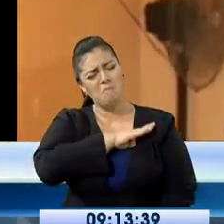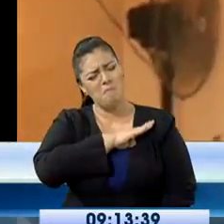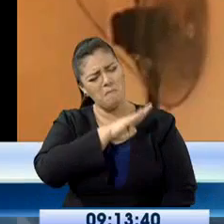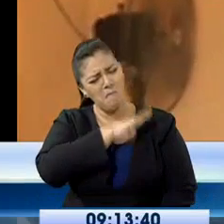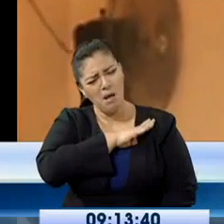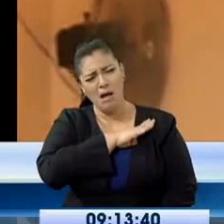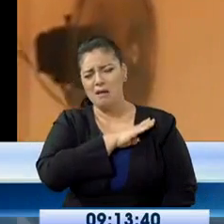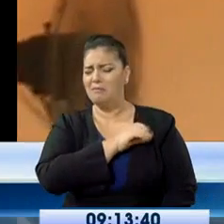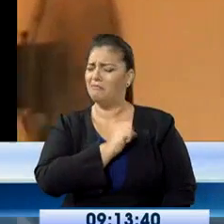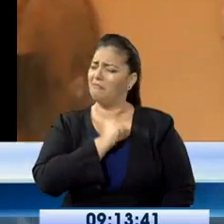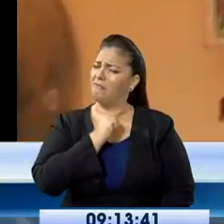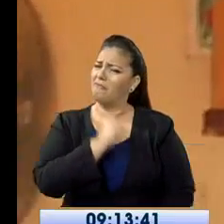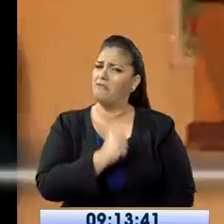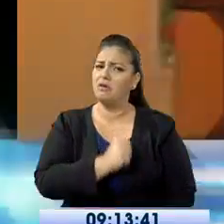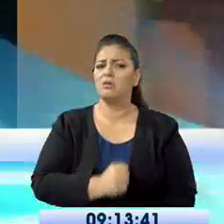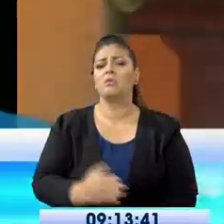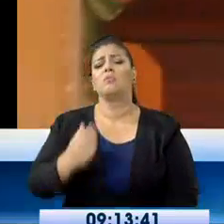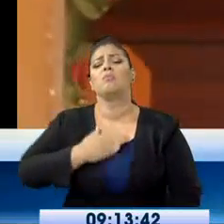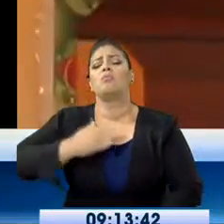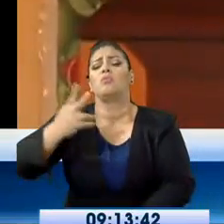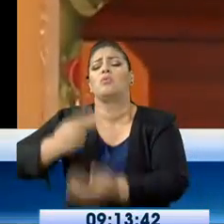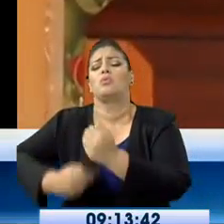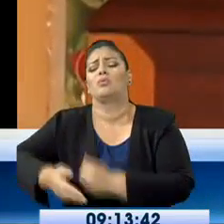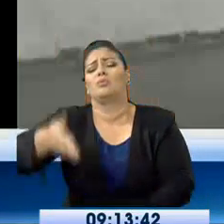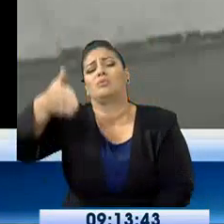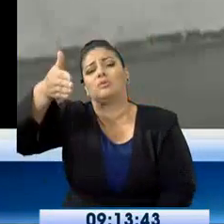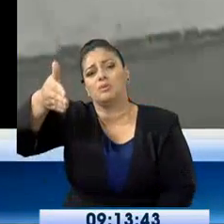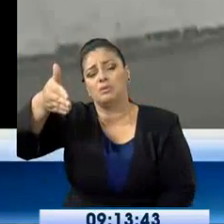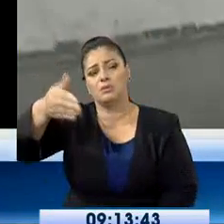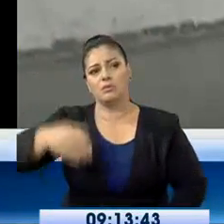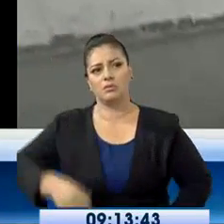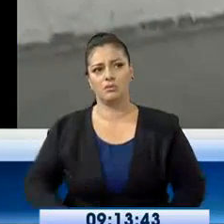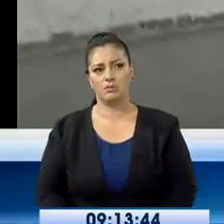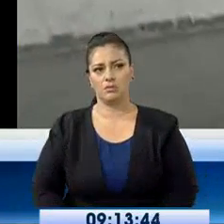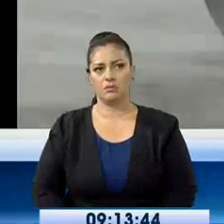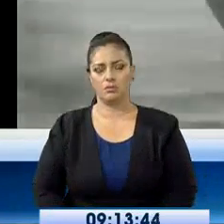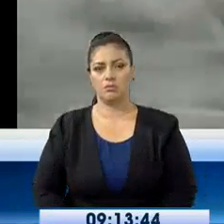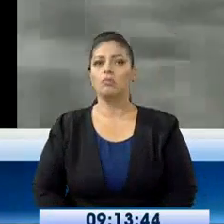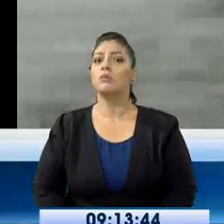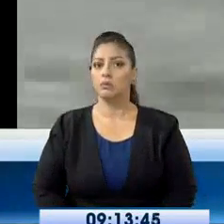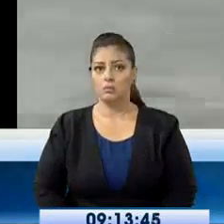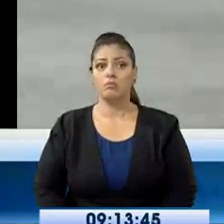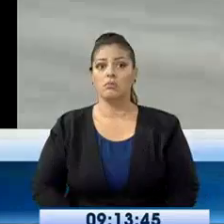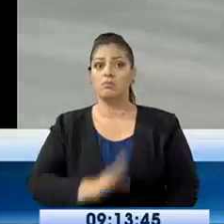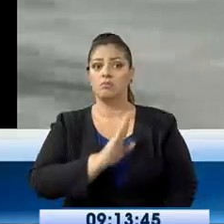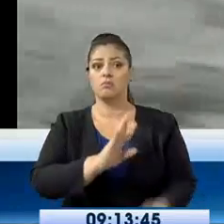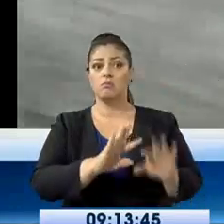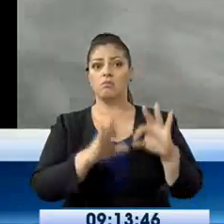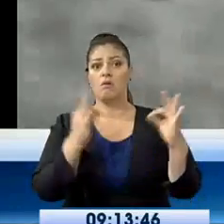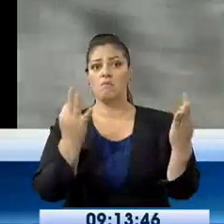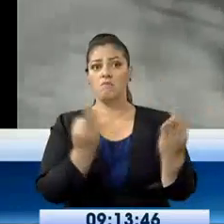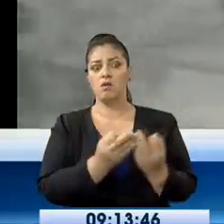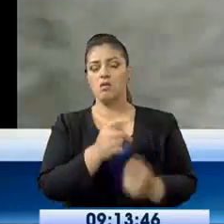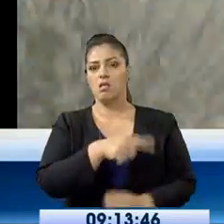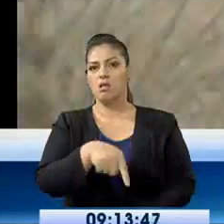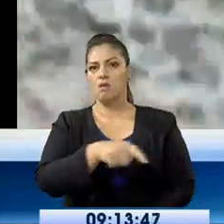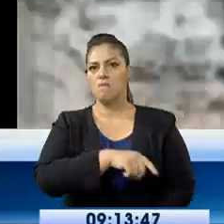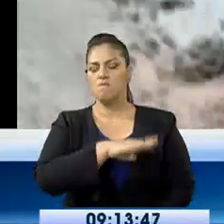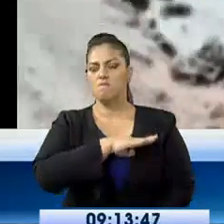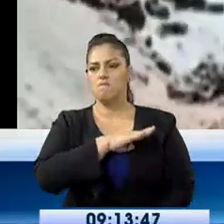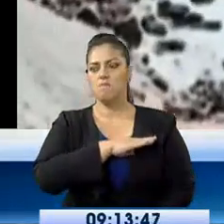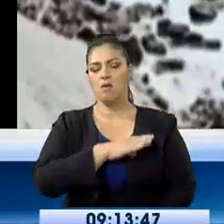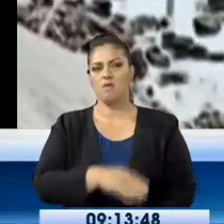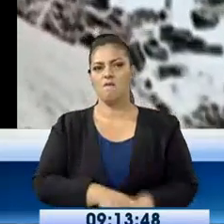angelito, porque él igual era todavía era un angelito. Toda la familia participó. En el sector los moradores siguen impactados por